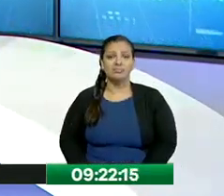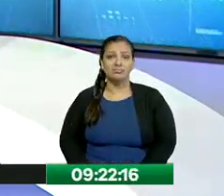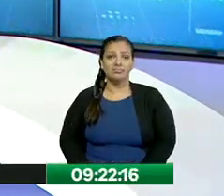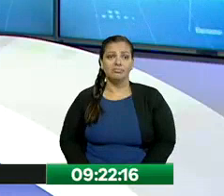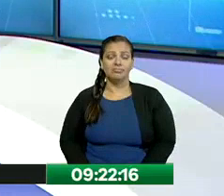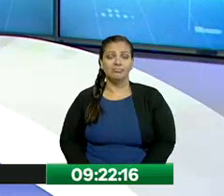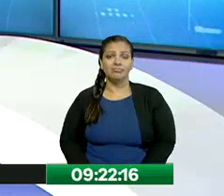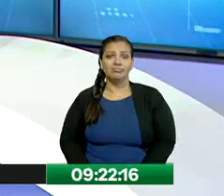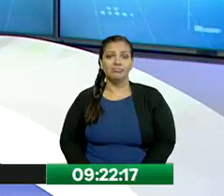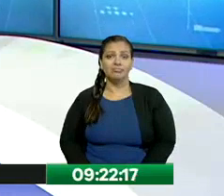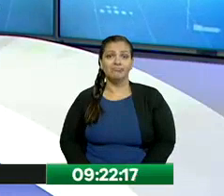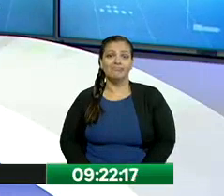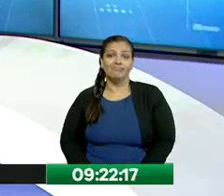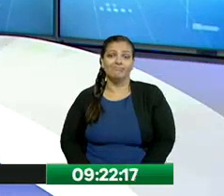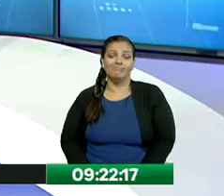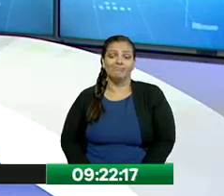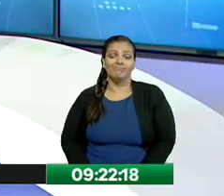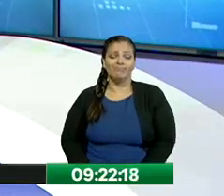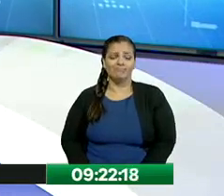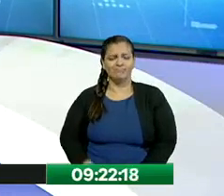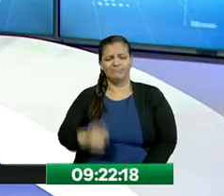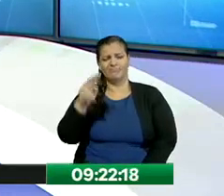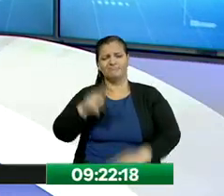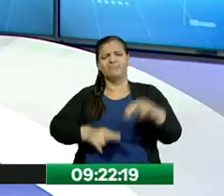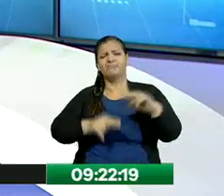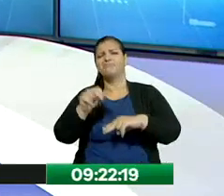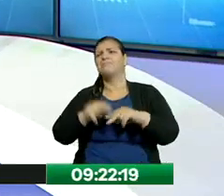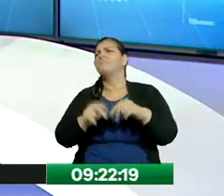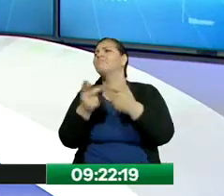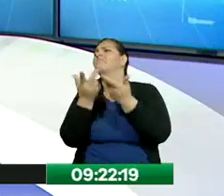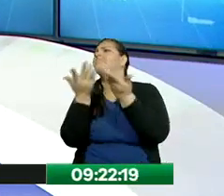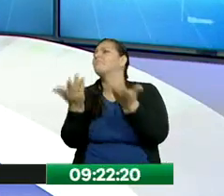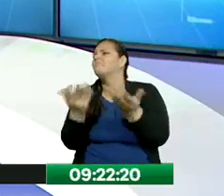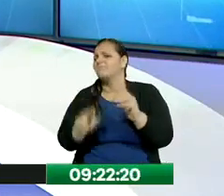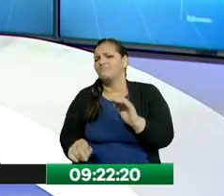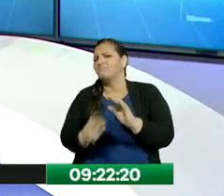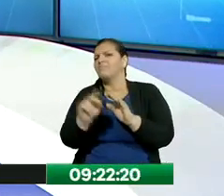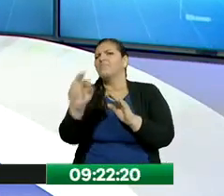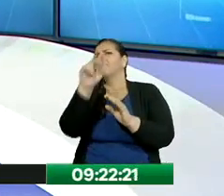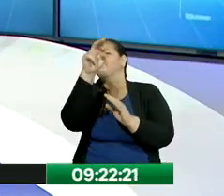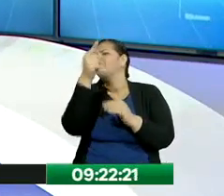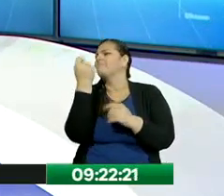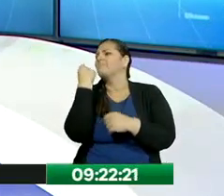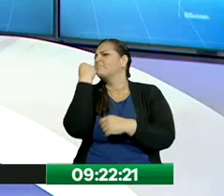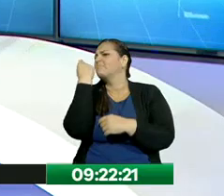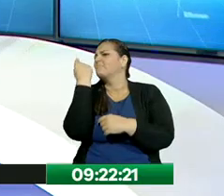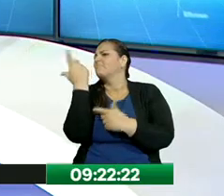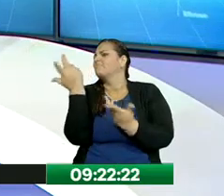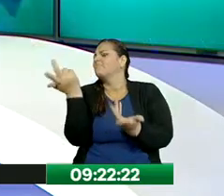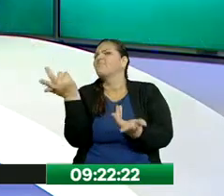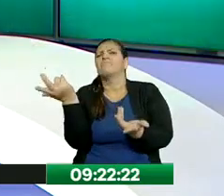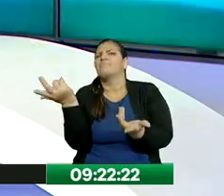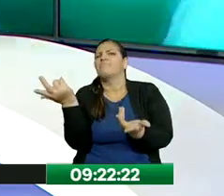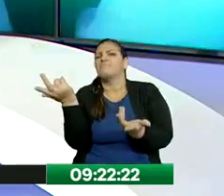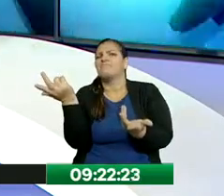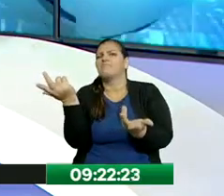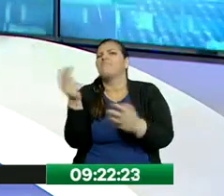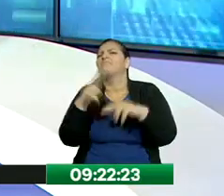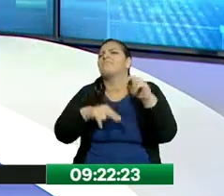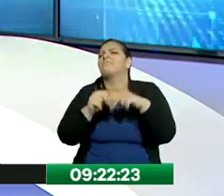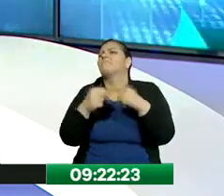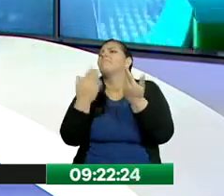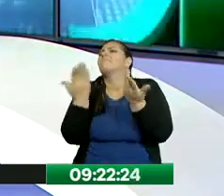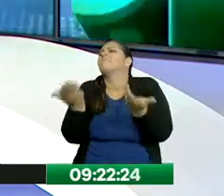no se pueden utilizar porque no entienden la técnica con la que fueron construidas. Pero hay que reclamar igual. El Servicio Nacional de Aduana del